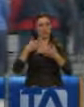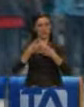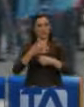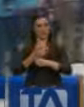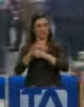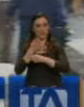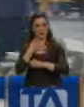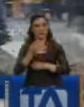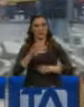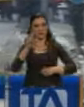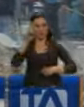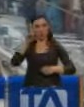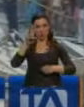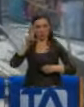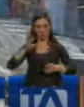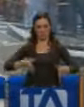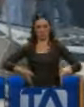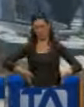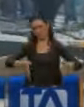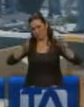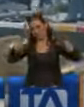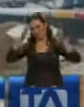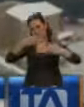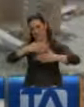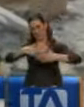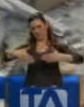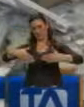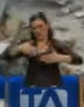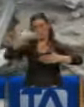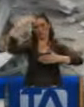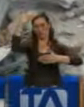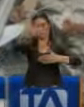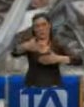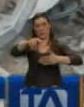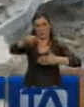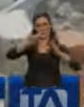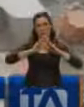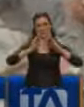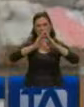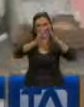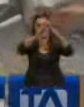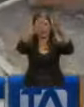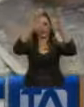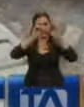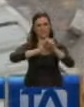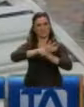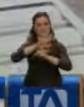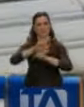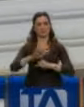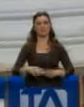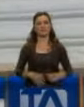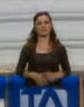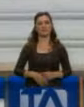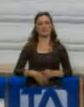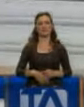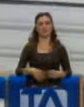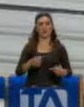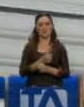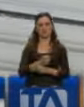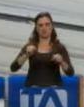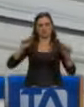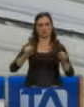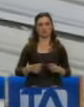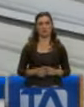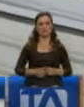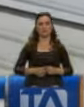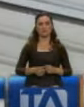son dos cuadras, viviendas ubicadas en alrededor de las dos cuadras que han sido afectadas prácticamente por esta explosión